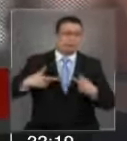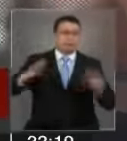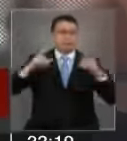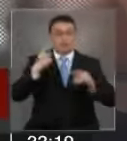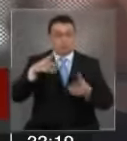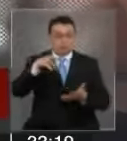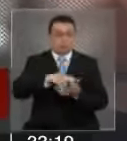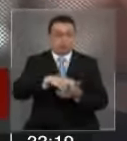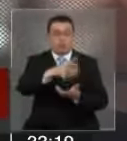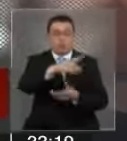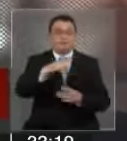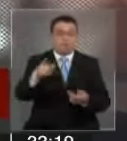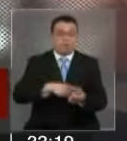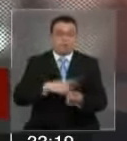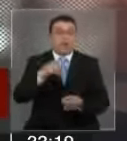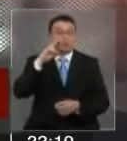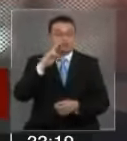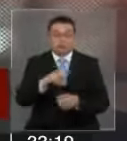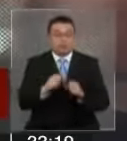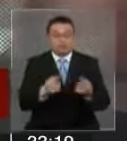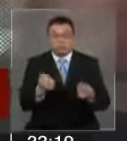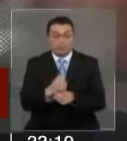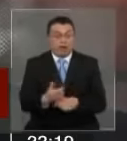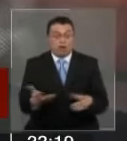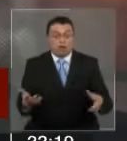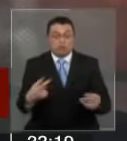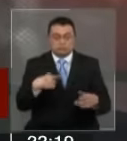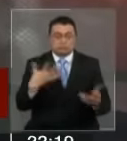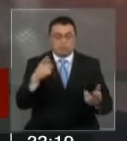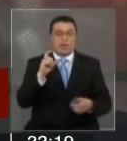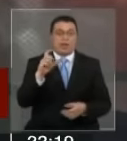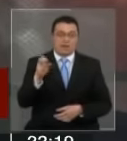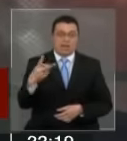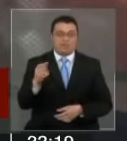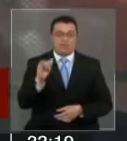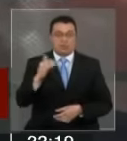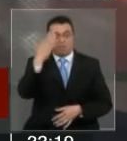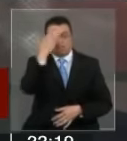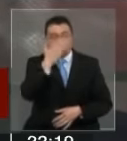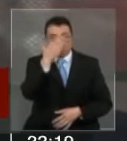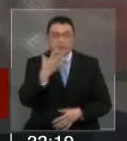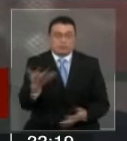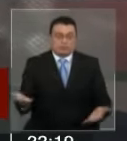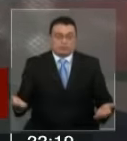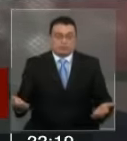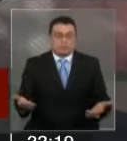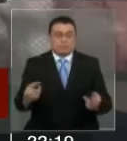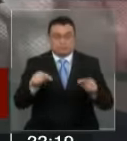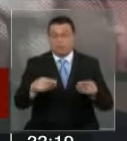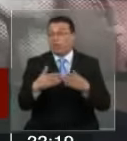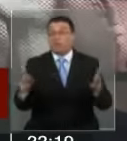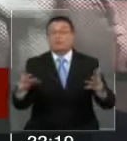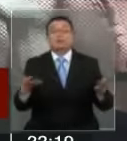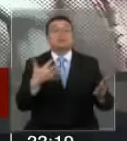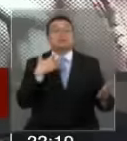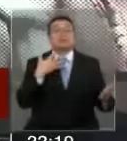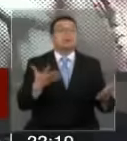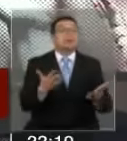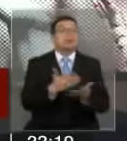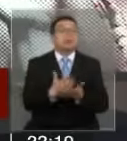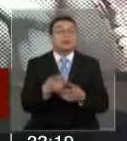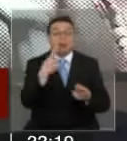una zona en que familias se habían quedado sin su sustento, me parece bastante grave y bastante preocupante. Abro el debate, Hernán, ¿qué está pasando? ¿Qué es lo que ocurre? Porque